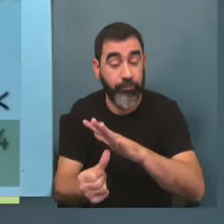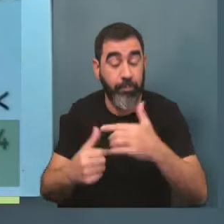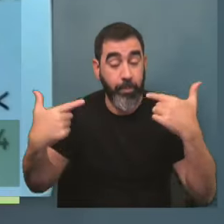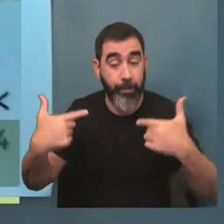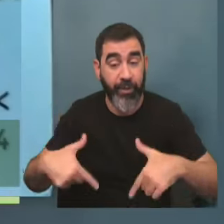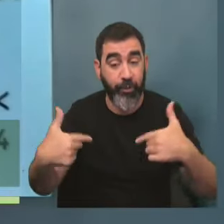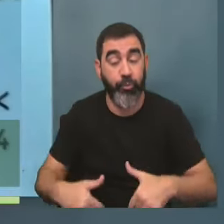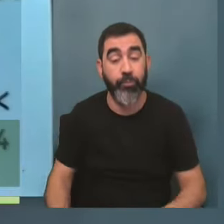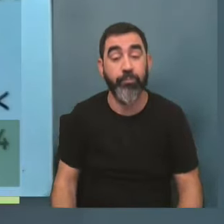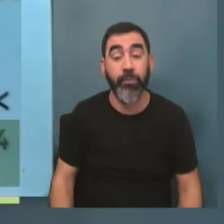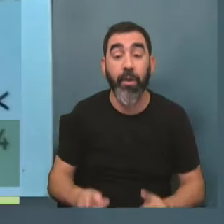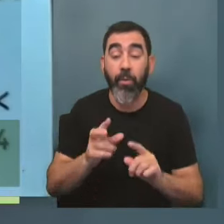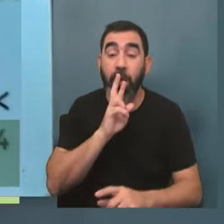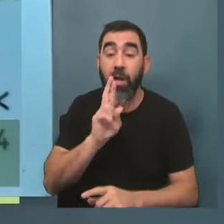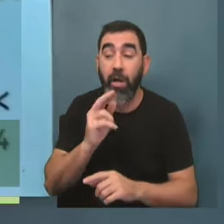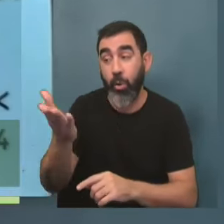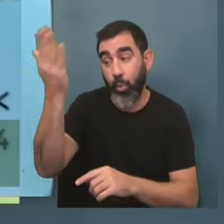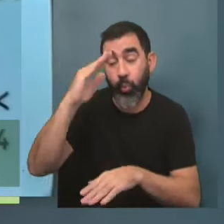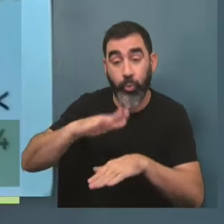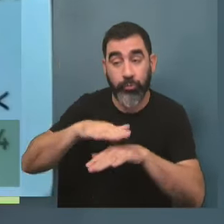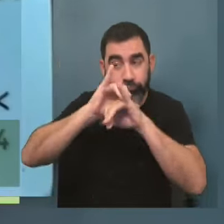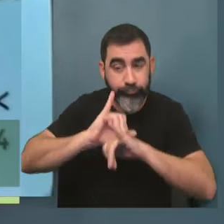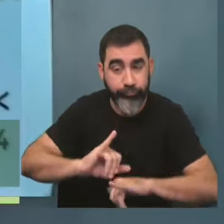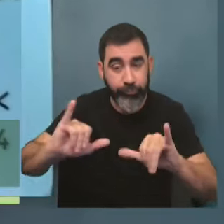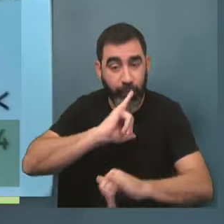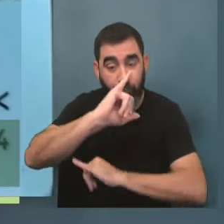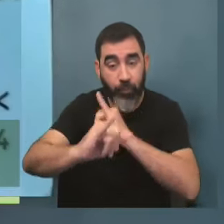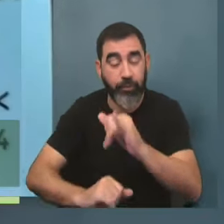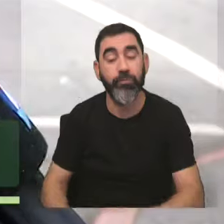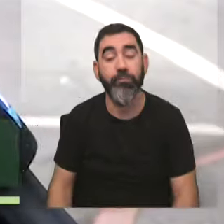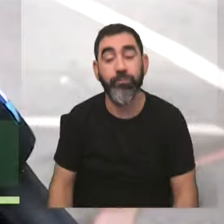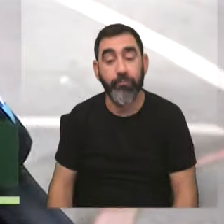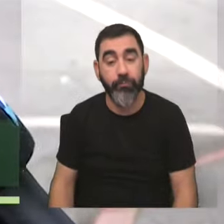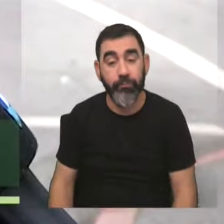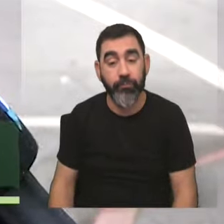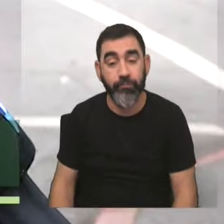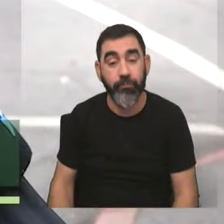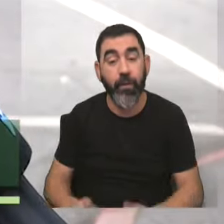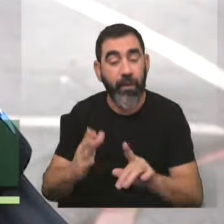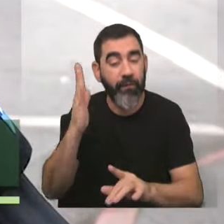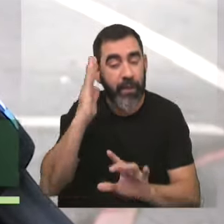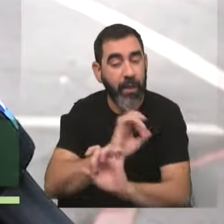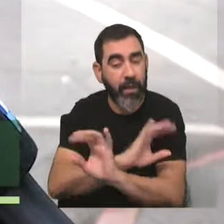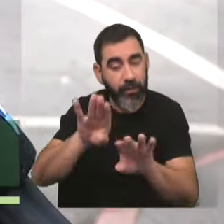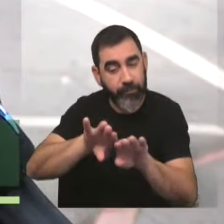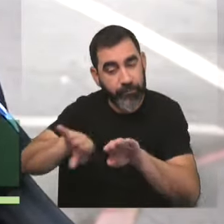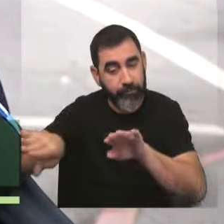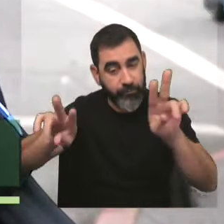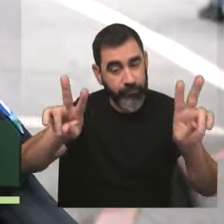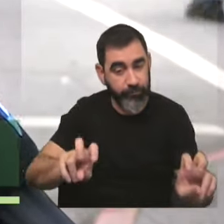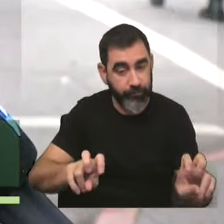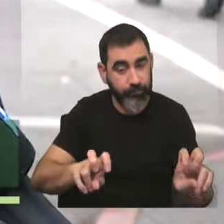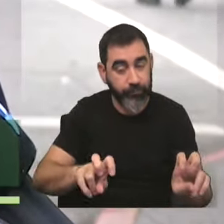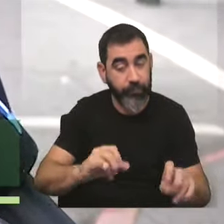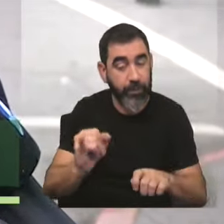que tuvieron que renunciar cuando se hicieron públicas estas cosas tenemos que tener bien Clara la separación entre